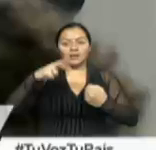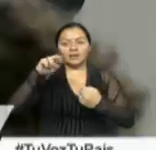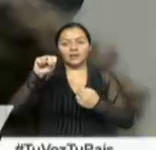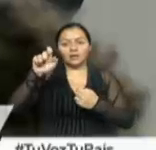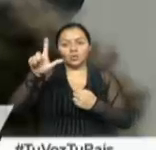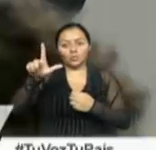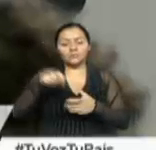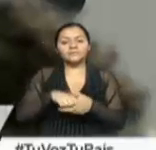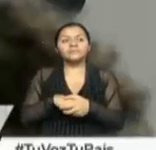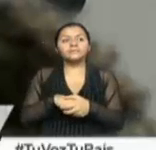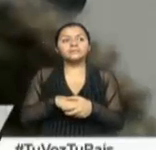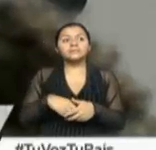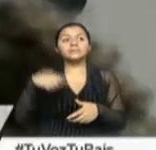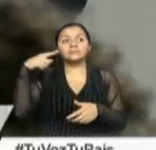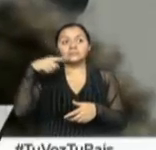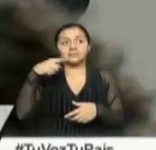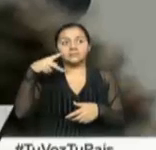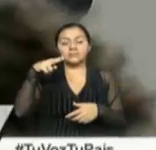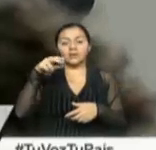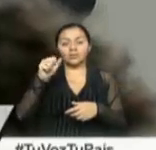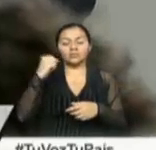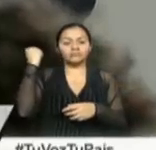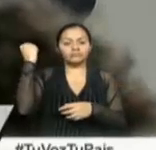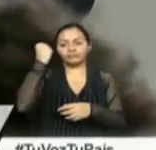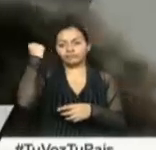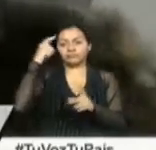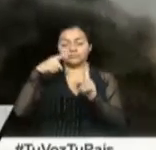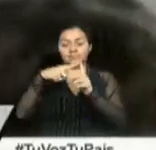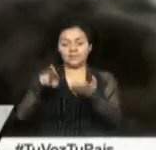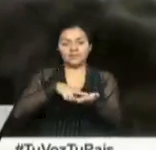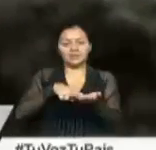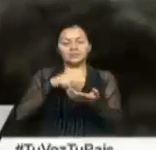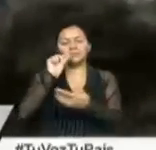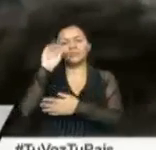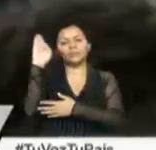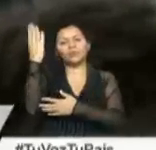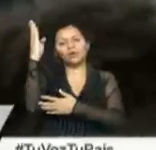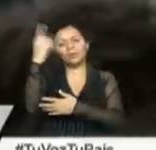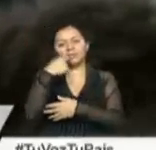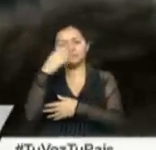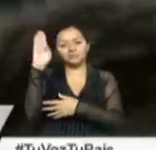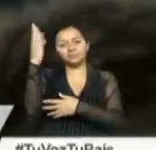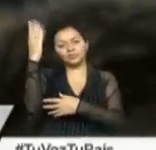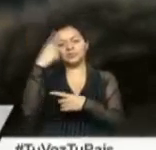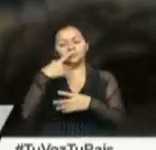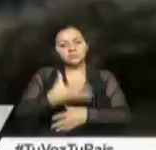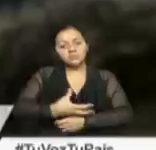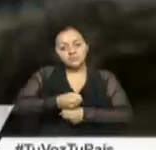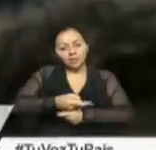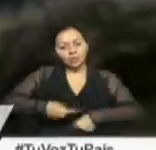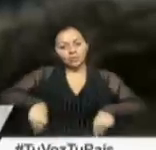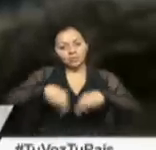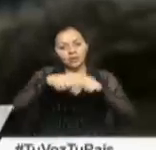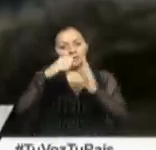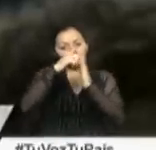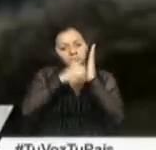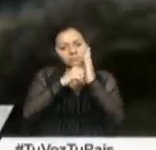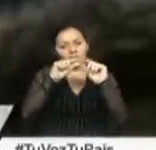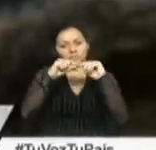Finanzas italiano Piercarlo Padoan, anfitrión de esta reunión, se permitió bromear sobre la importancia de la ciberseguridad en la agenda del